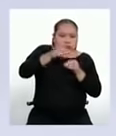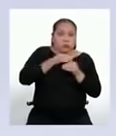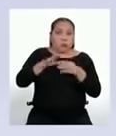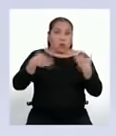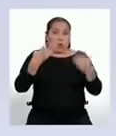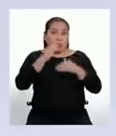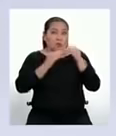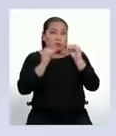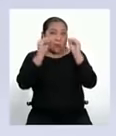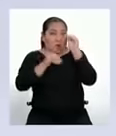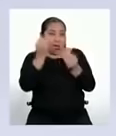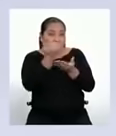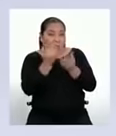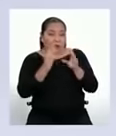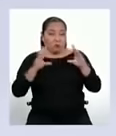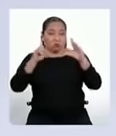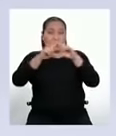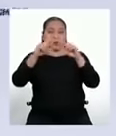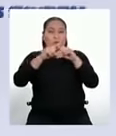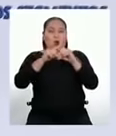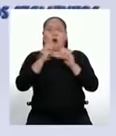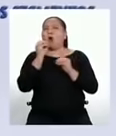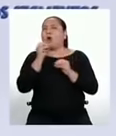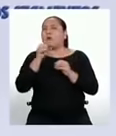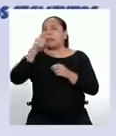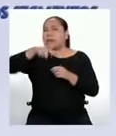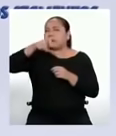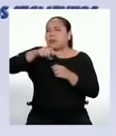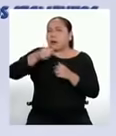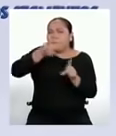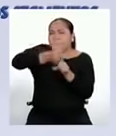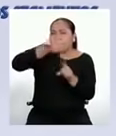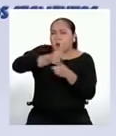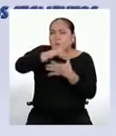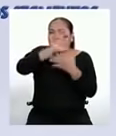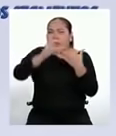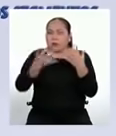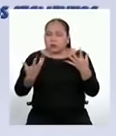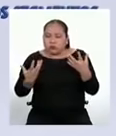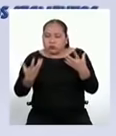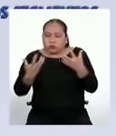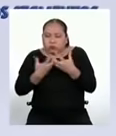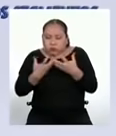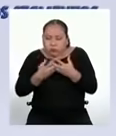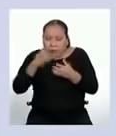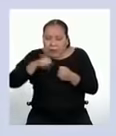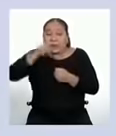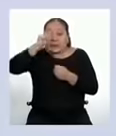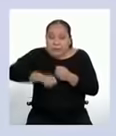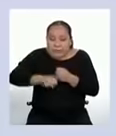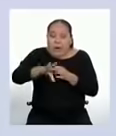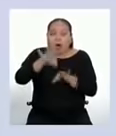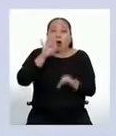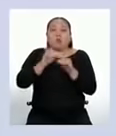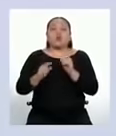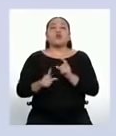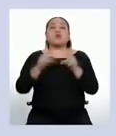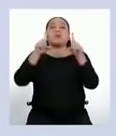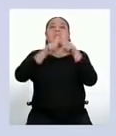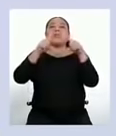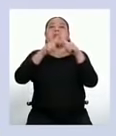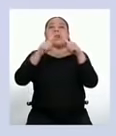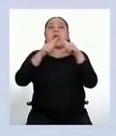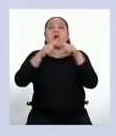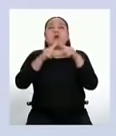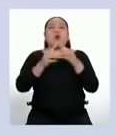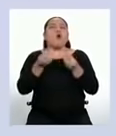es necesario que estos segmentos cumplan ciertas características para que al unirlos formen un triángulo? ¿En qué condiciones podemos